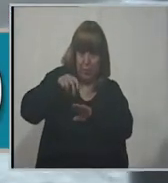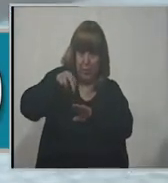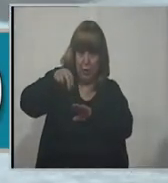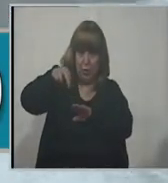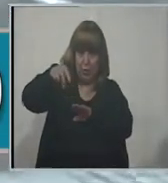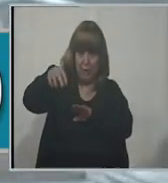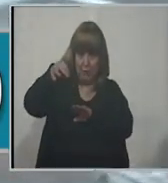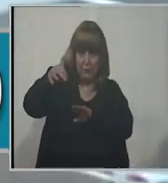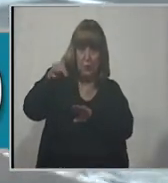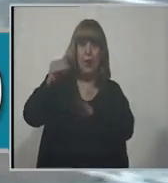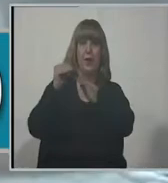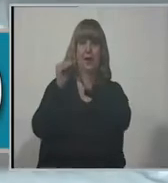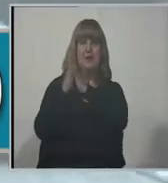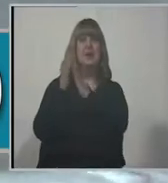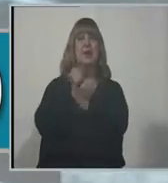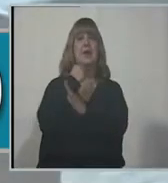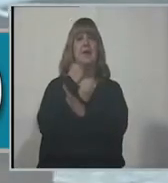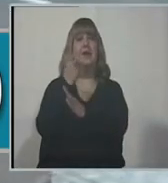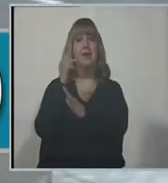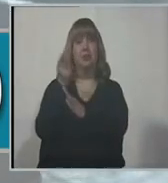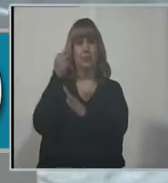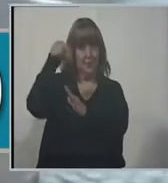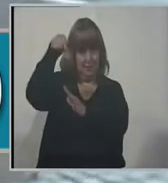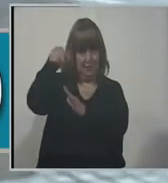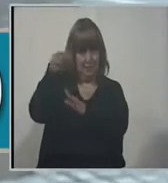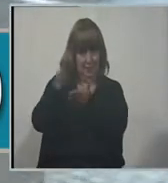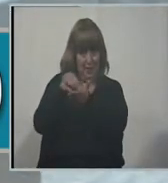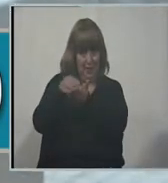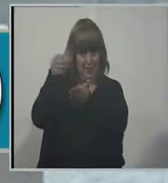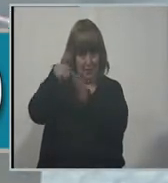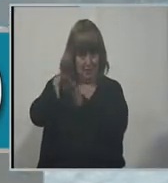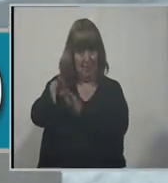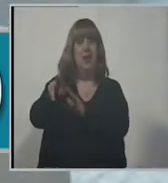el general le transmitió a su hija.